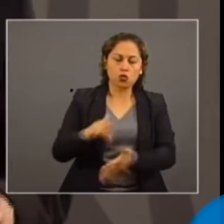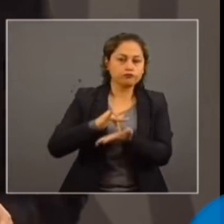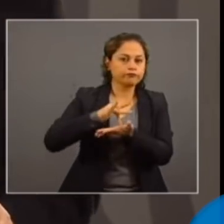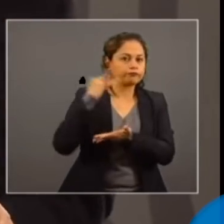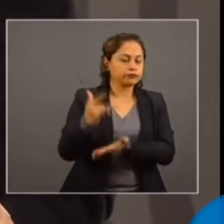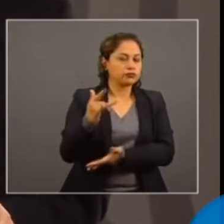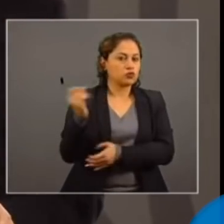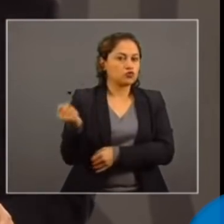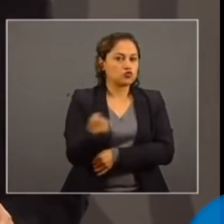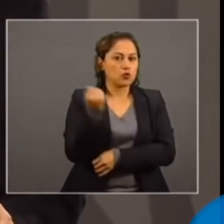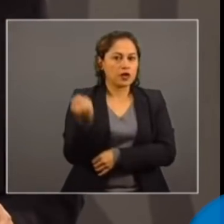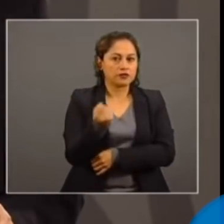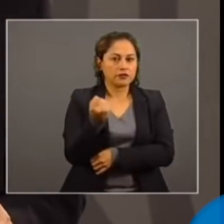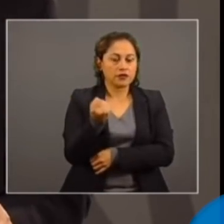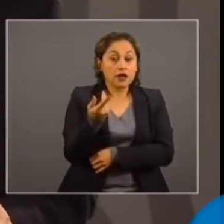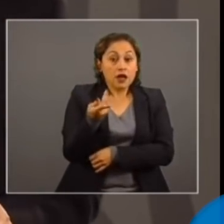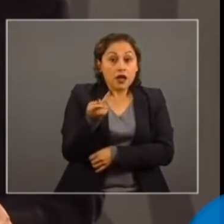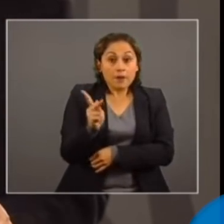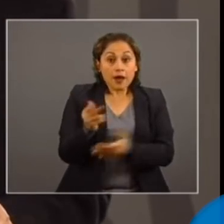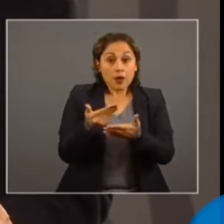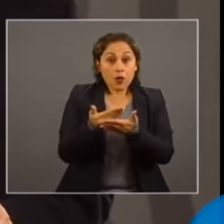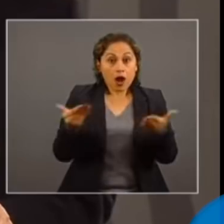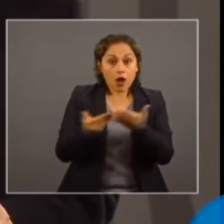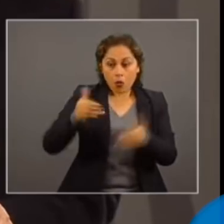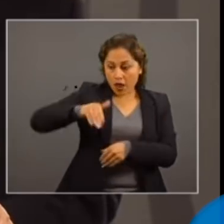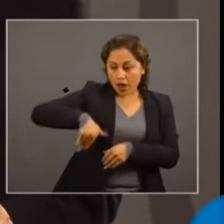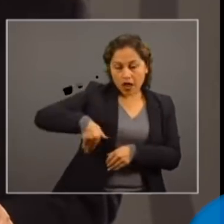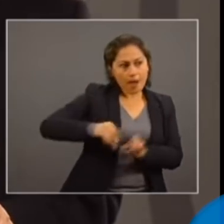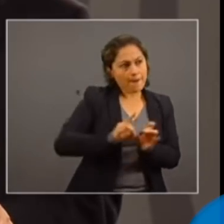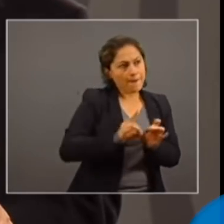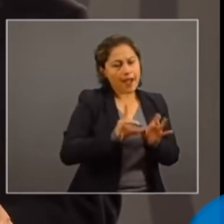acontecimientos sí deben de